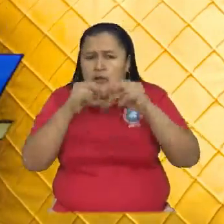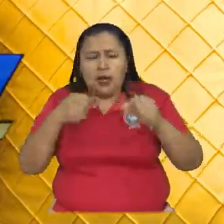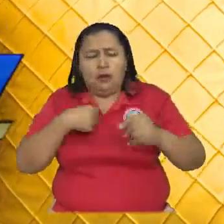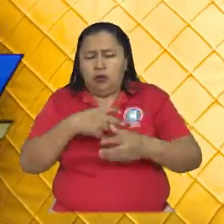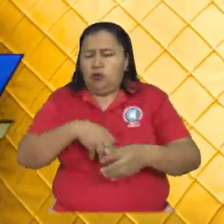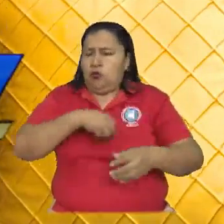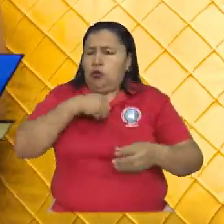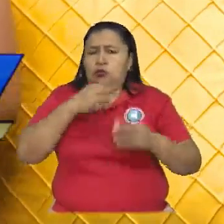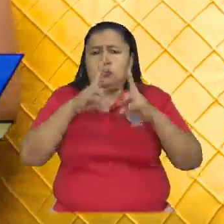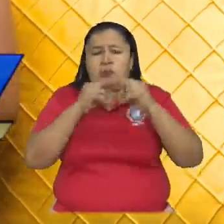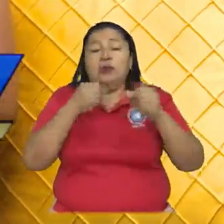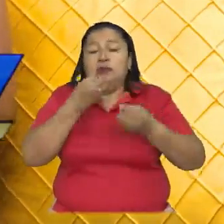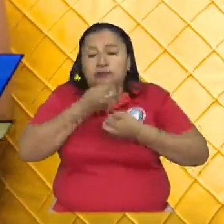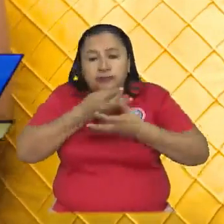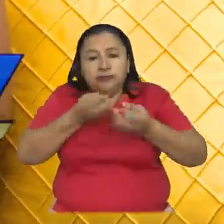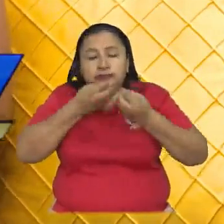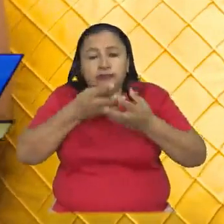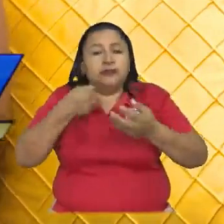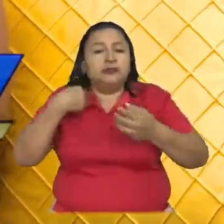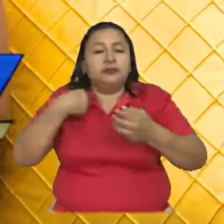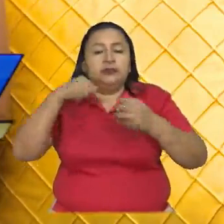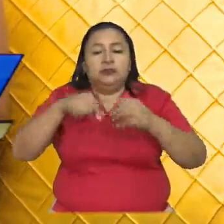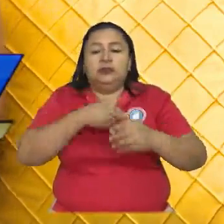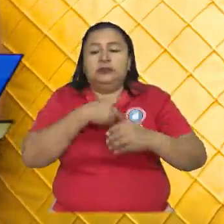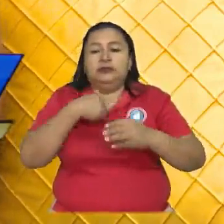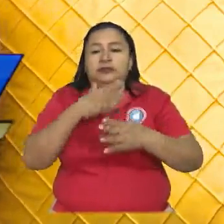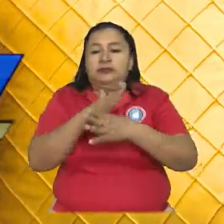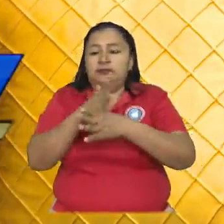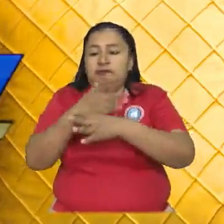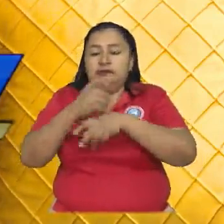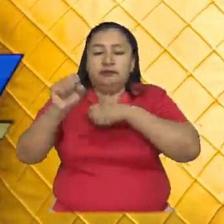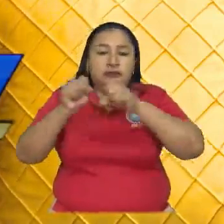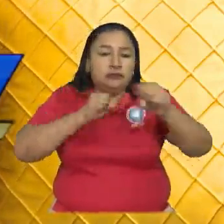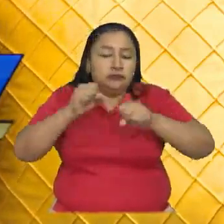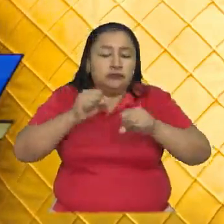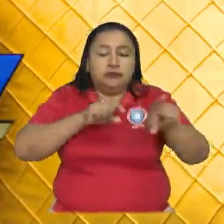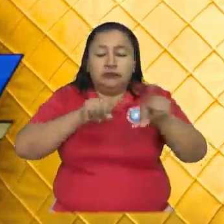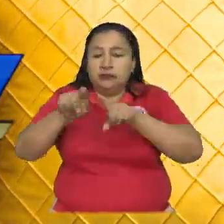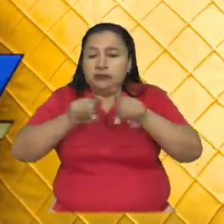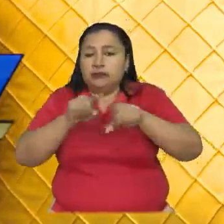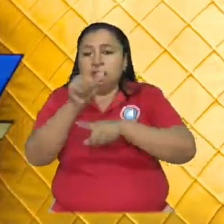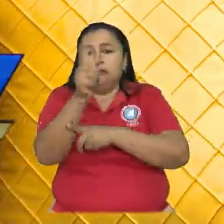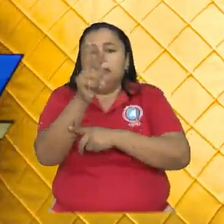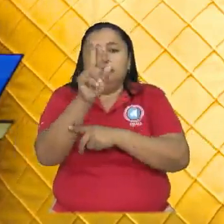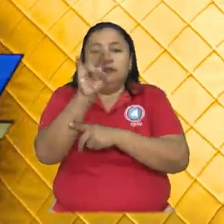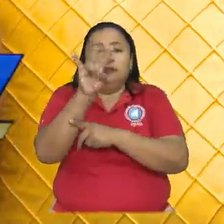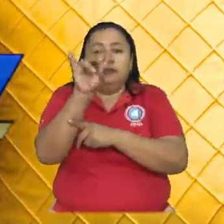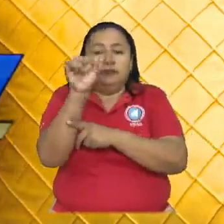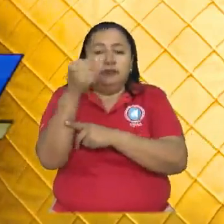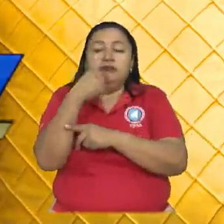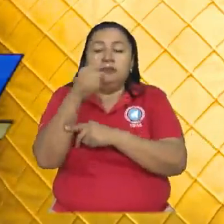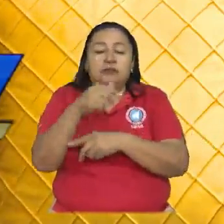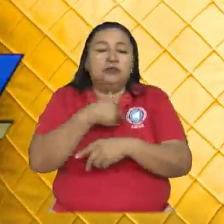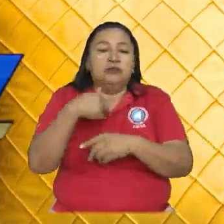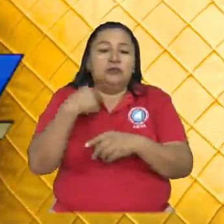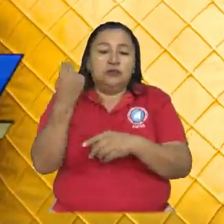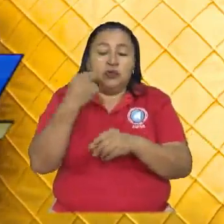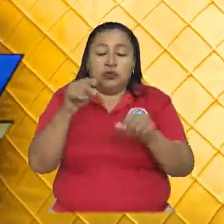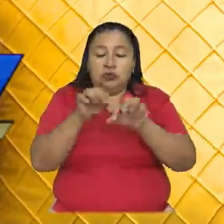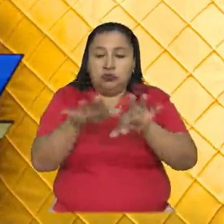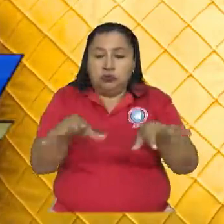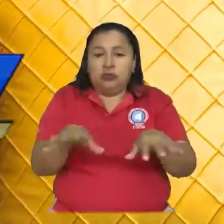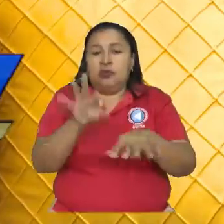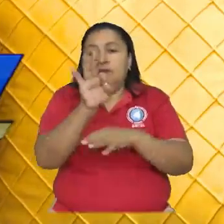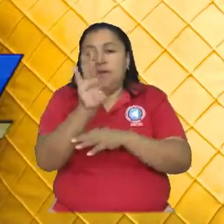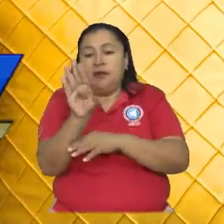también realizando estas competencias, concursos, trivias a través de las redes sociales